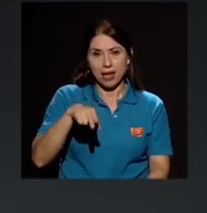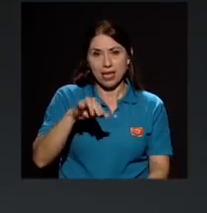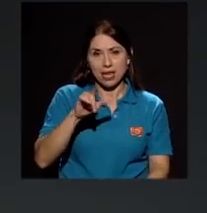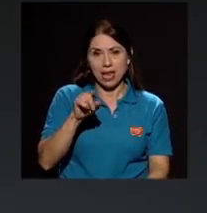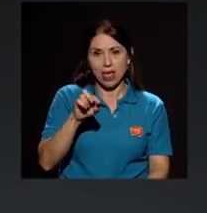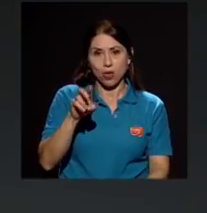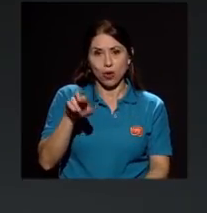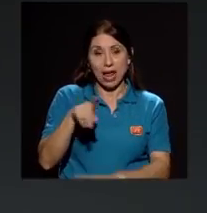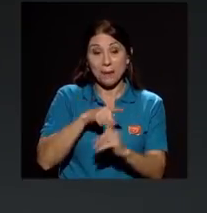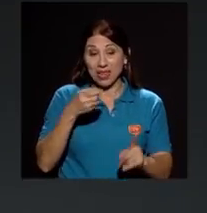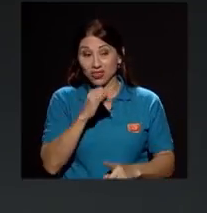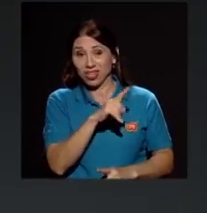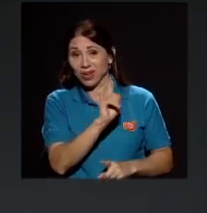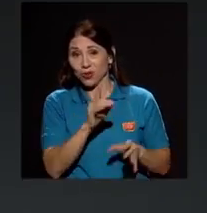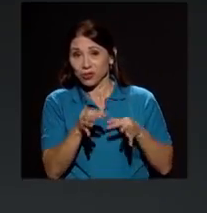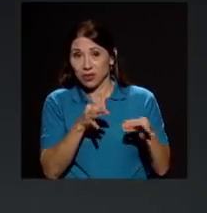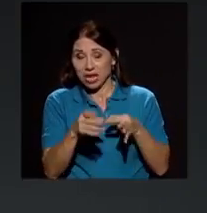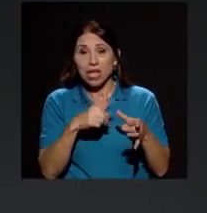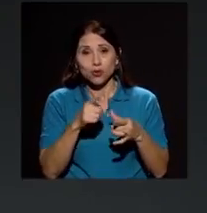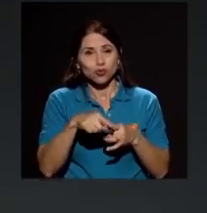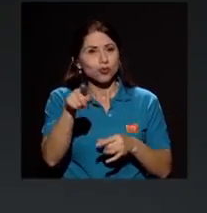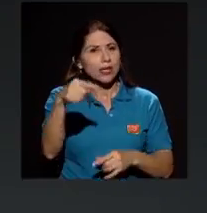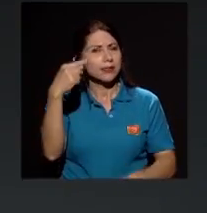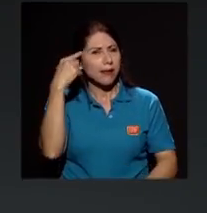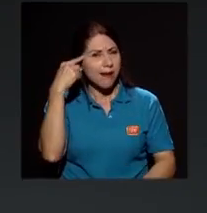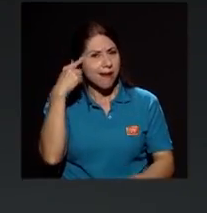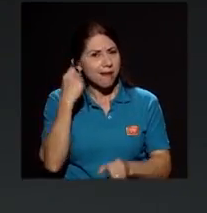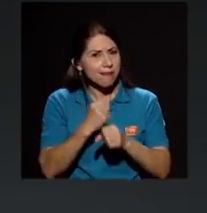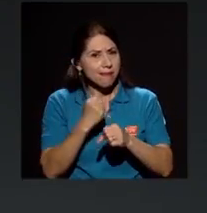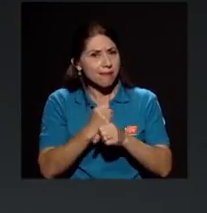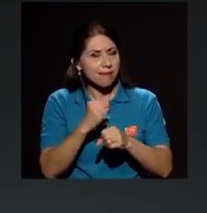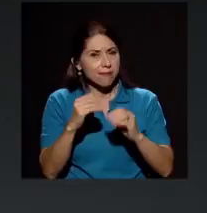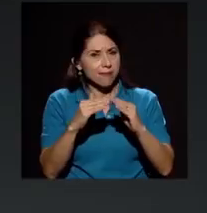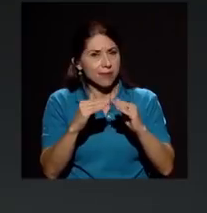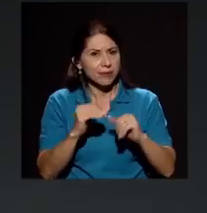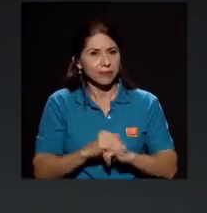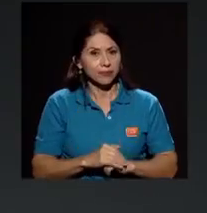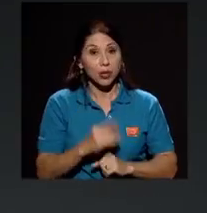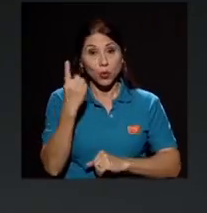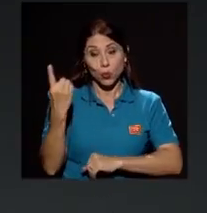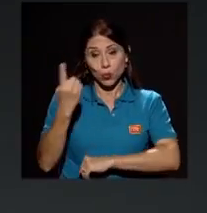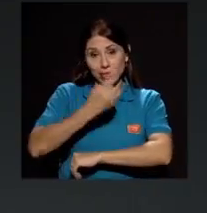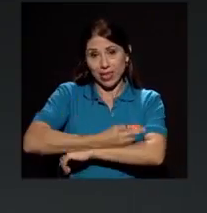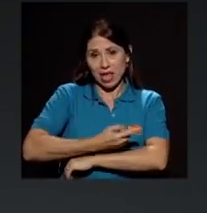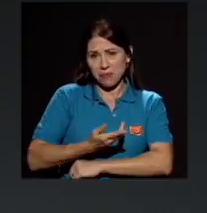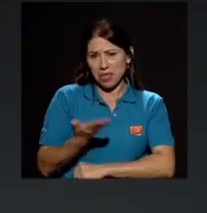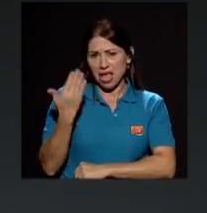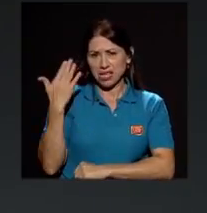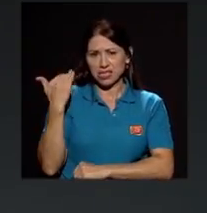para que lo piensen y un día hace unos tres años